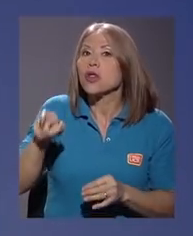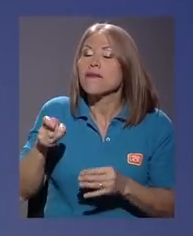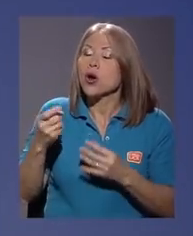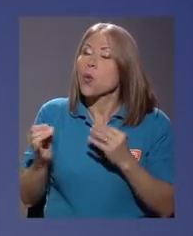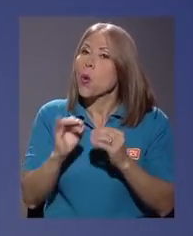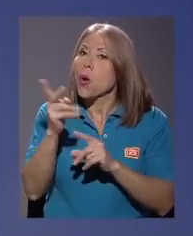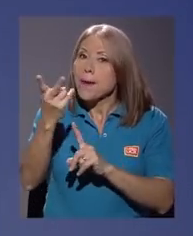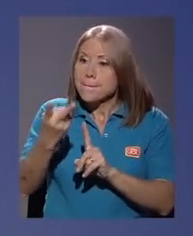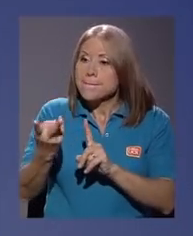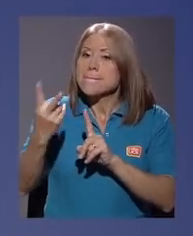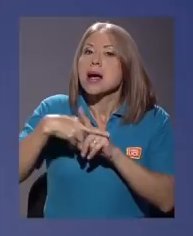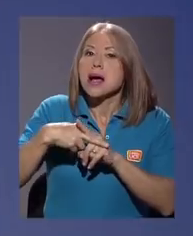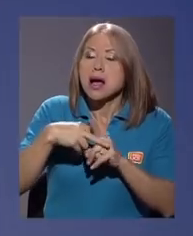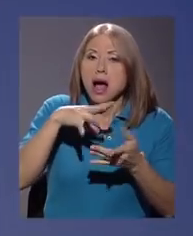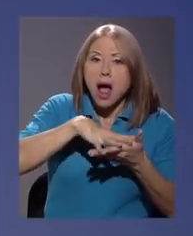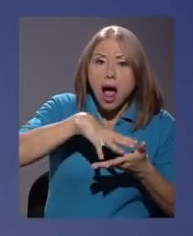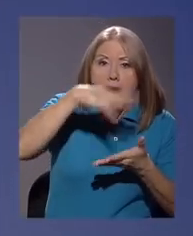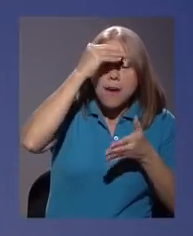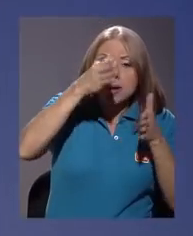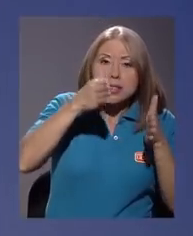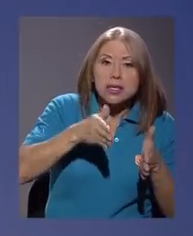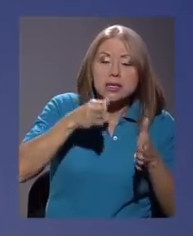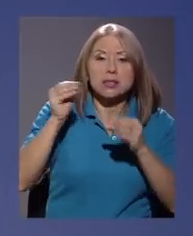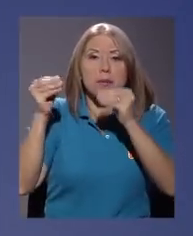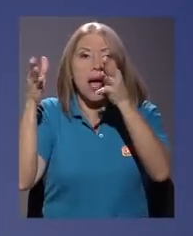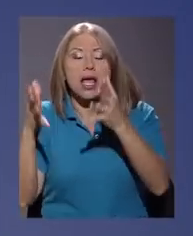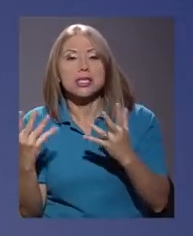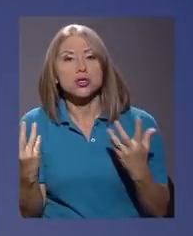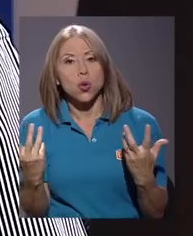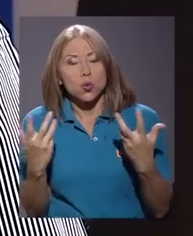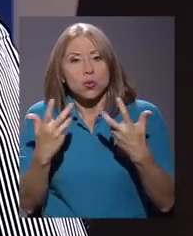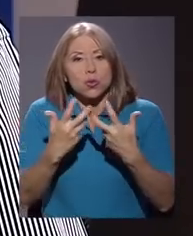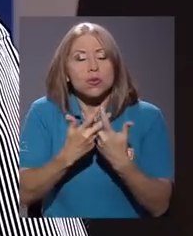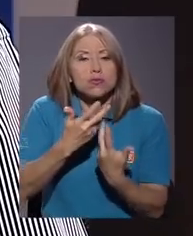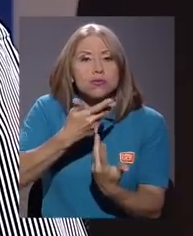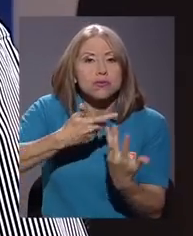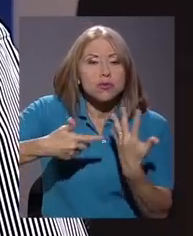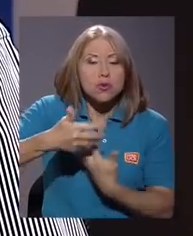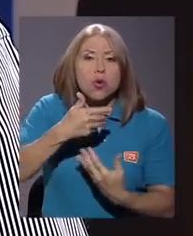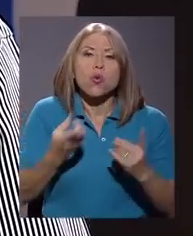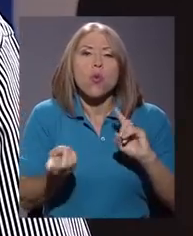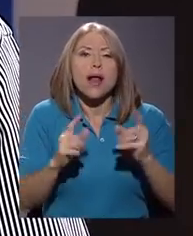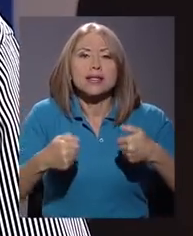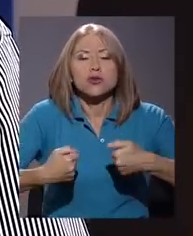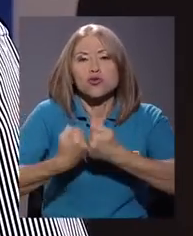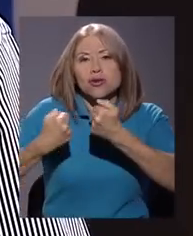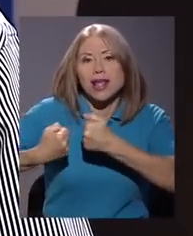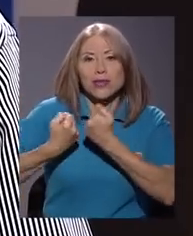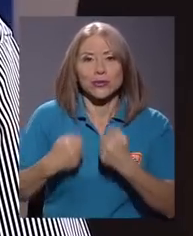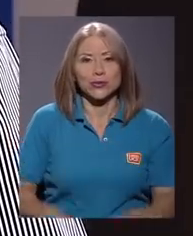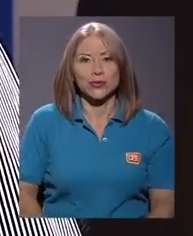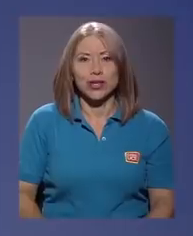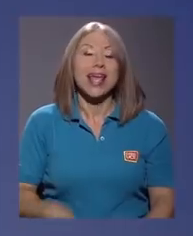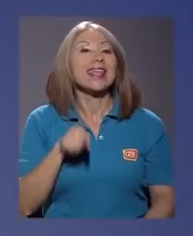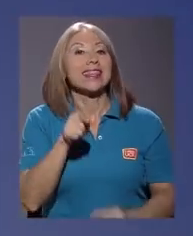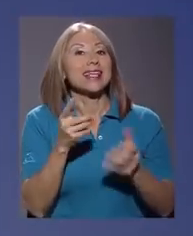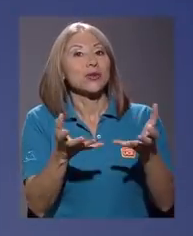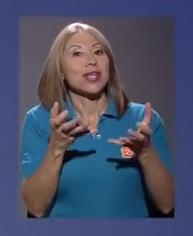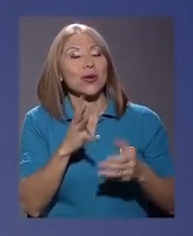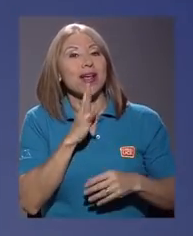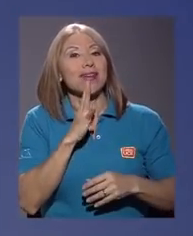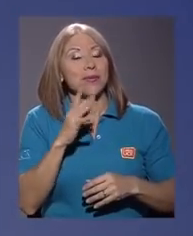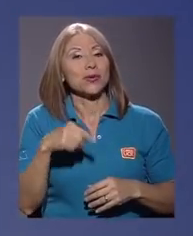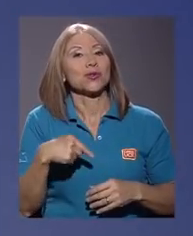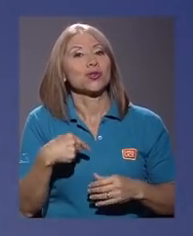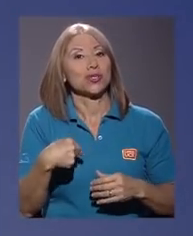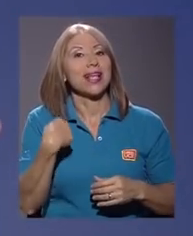maestro eh Y también identificando Cuáles son los retos que cada persona demuestra en su proceso y de eso de eso quiero que hablemos entonces